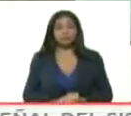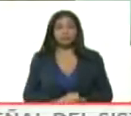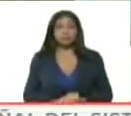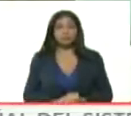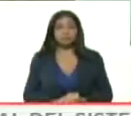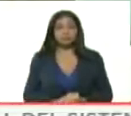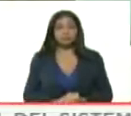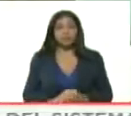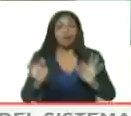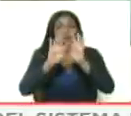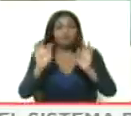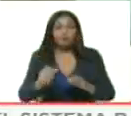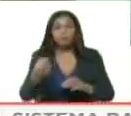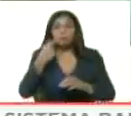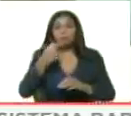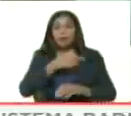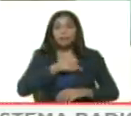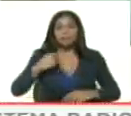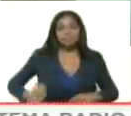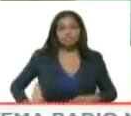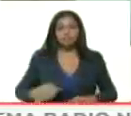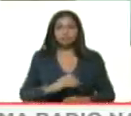el tratamiento de China.